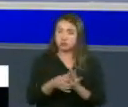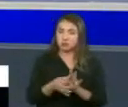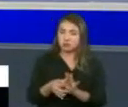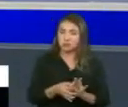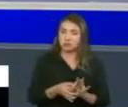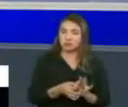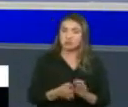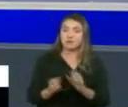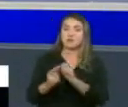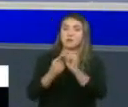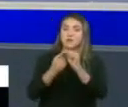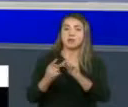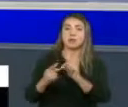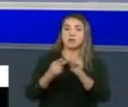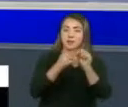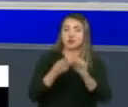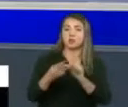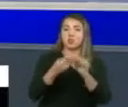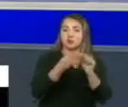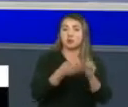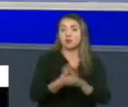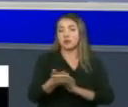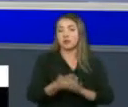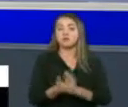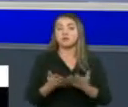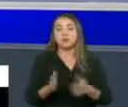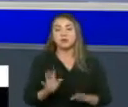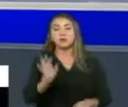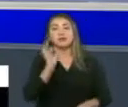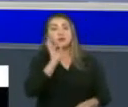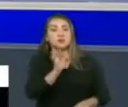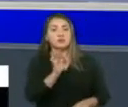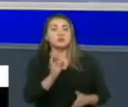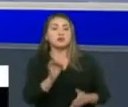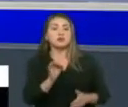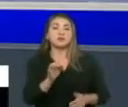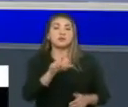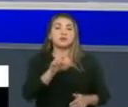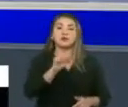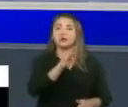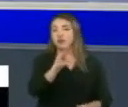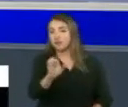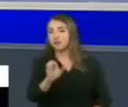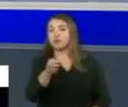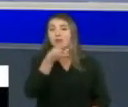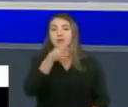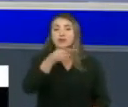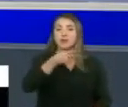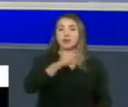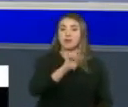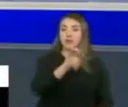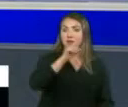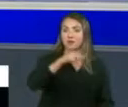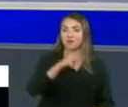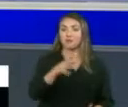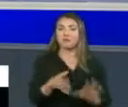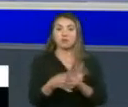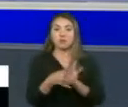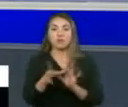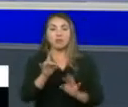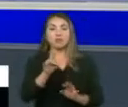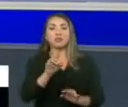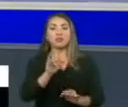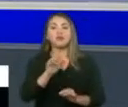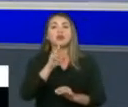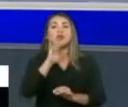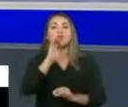UDI, ¿qué va a significar eso? Por ejemplo, ya lo que se le dijo y que señala Cristian Labé, que le dijo a Hernán Larraín, que su vinculación con la dictadura militar